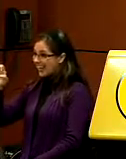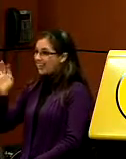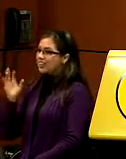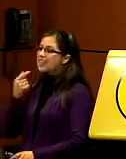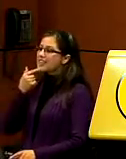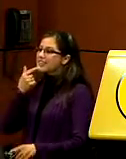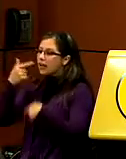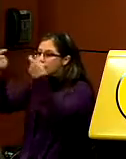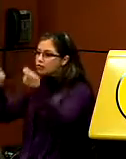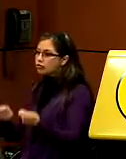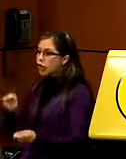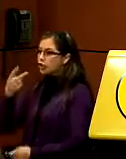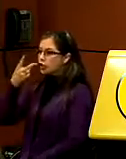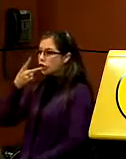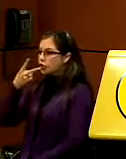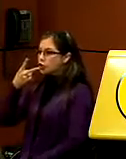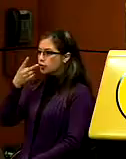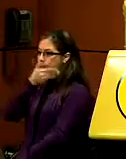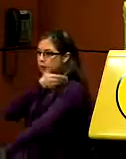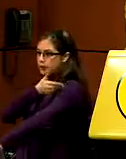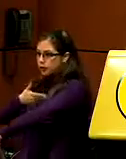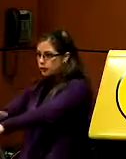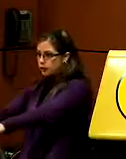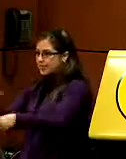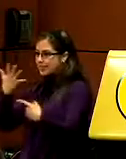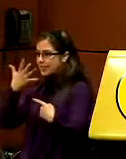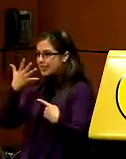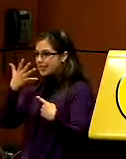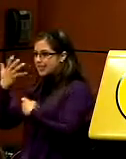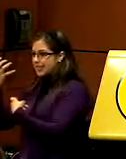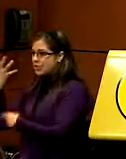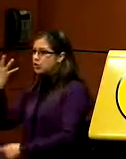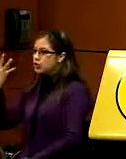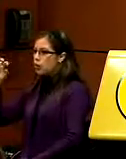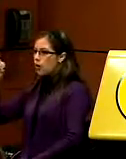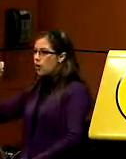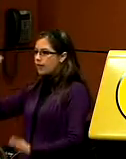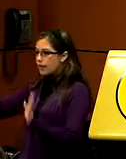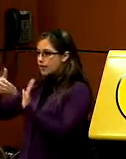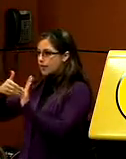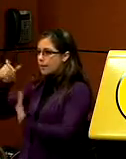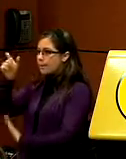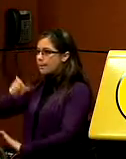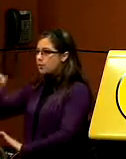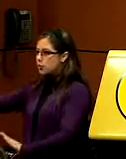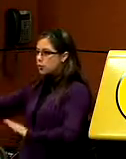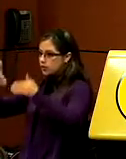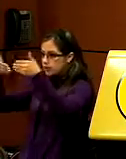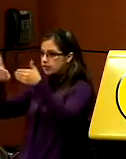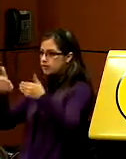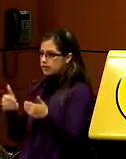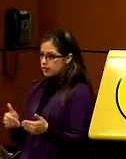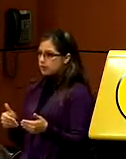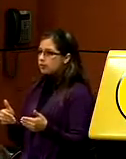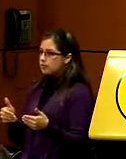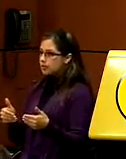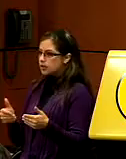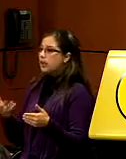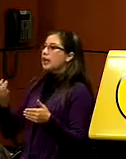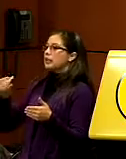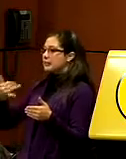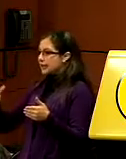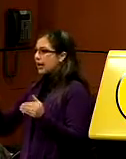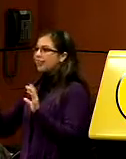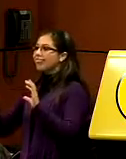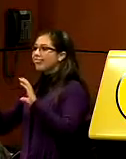2000 2,600 eh 40,000 personas con discapacidad y ya tenemos el registro del